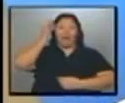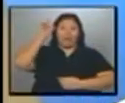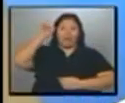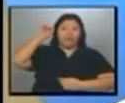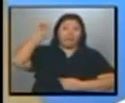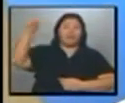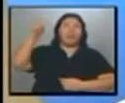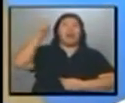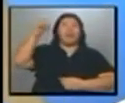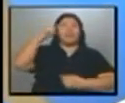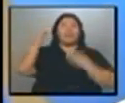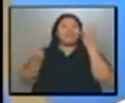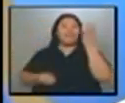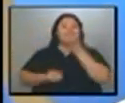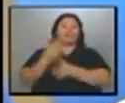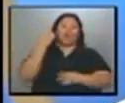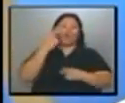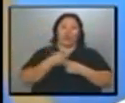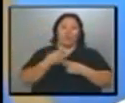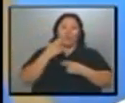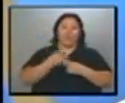para que se te ocurra Malaika.